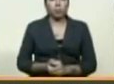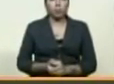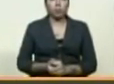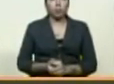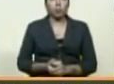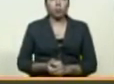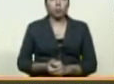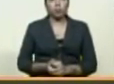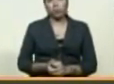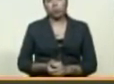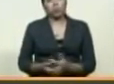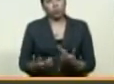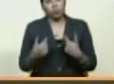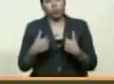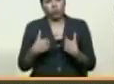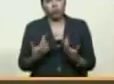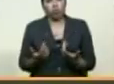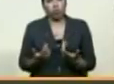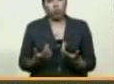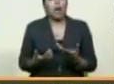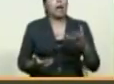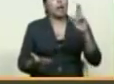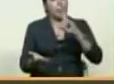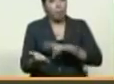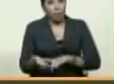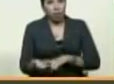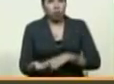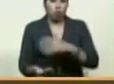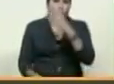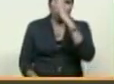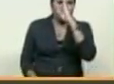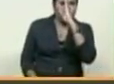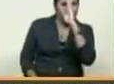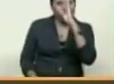No tengo dudas, les repito, de que